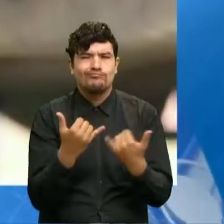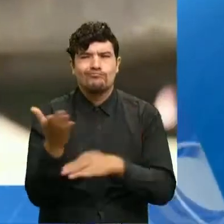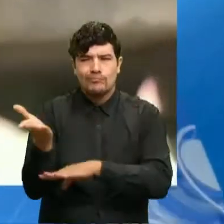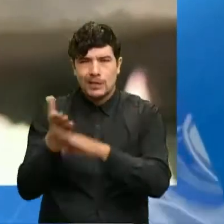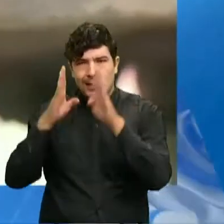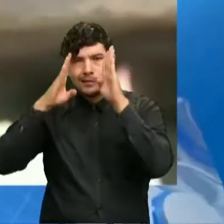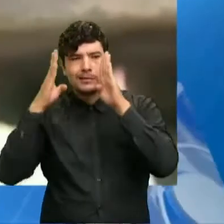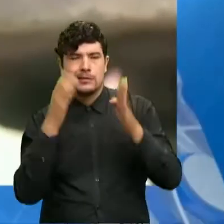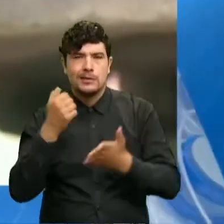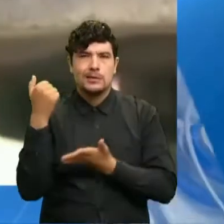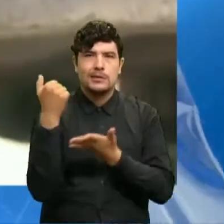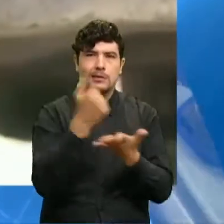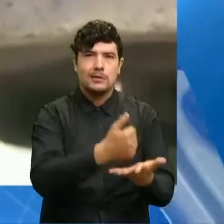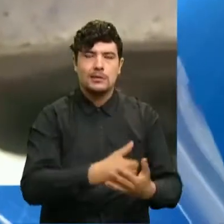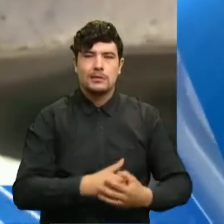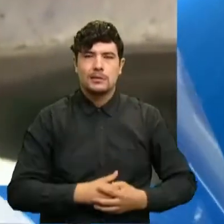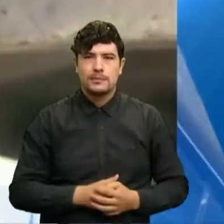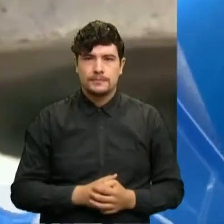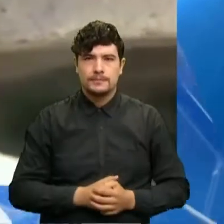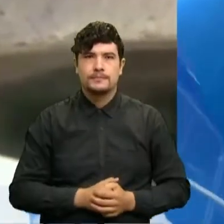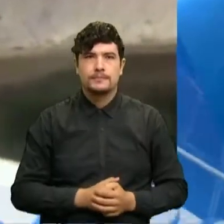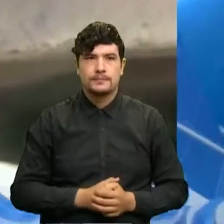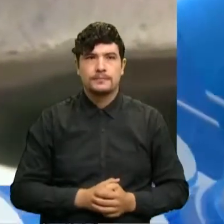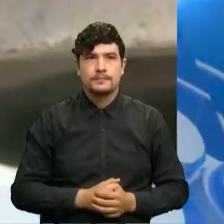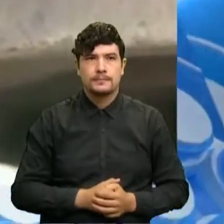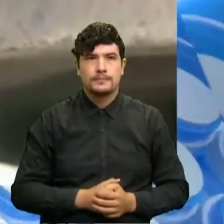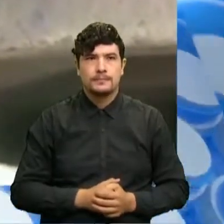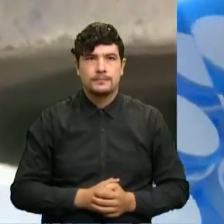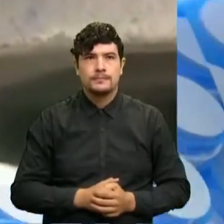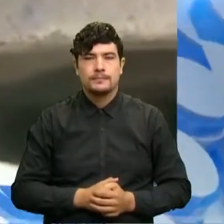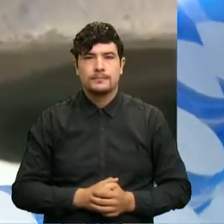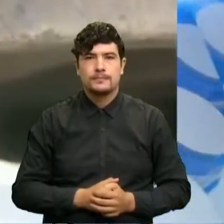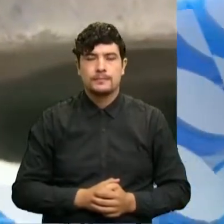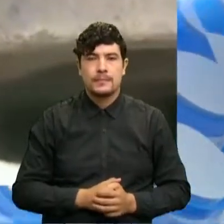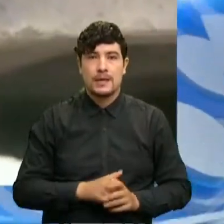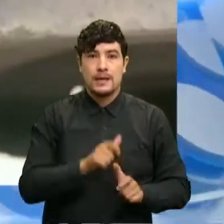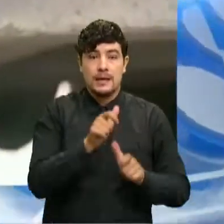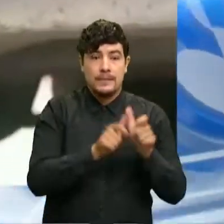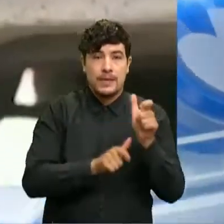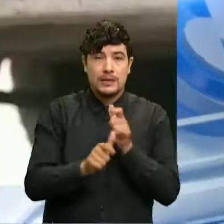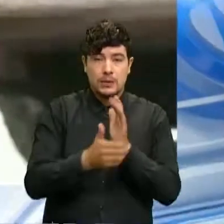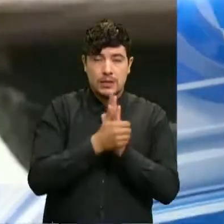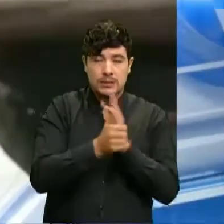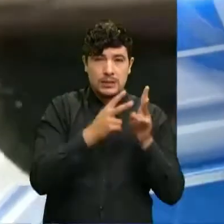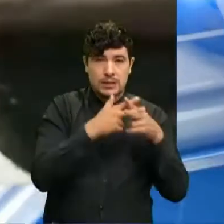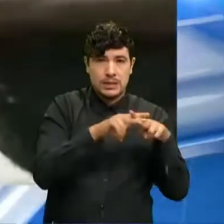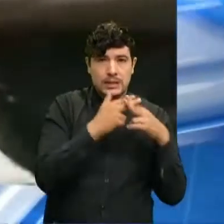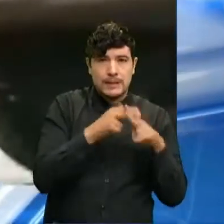los voceros, hoy sería más fácil adquirir un vehículo nuevo para sustituir el actual, pues su